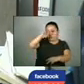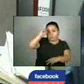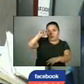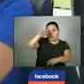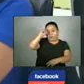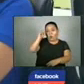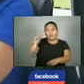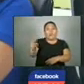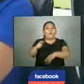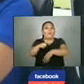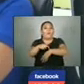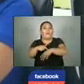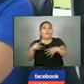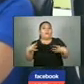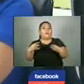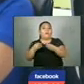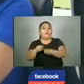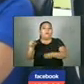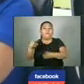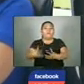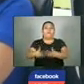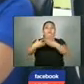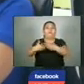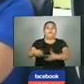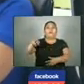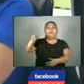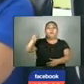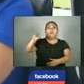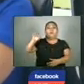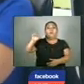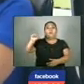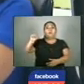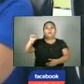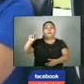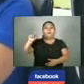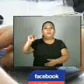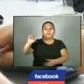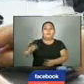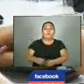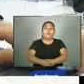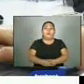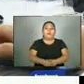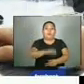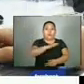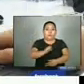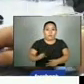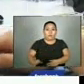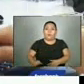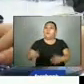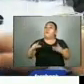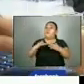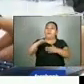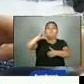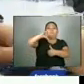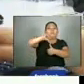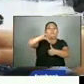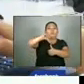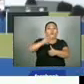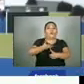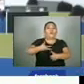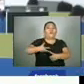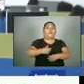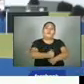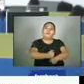de pasantías, como es el caso de la compañía Nestlé El Salvador. Nestlé El Salvador y en toda la región creemos